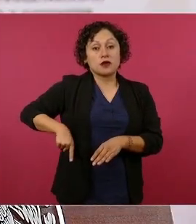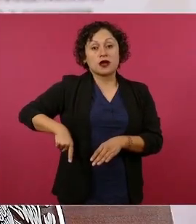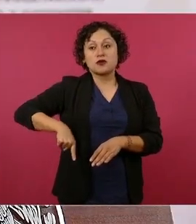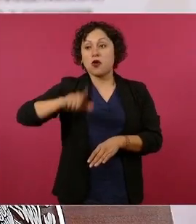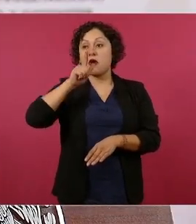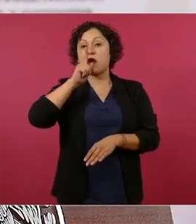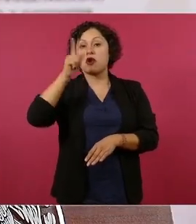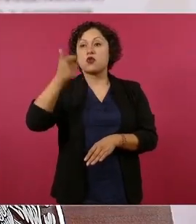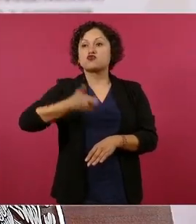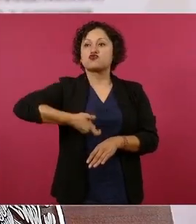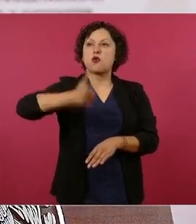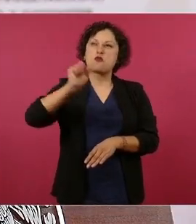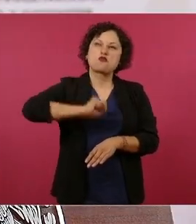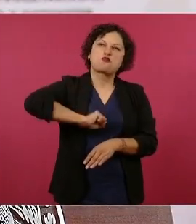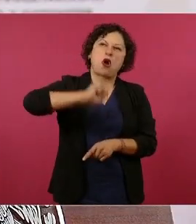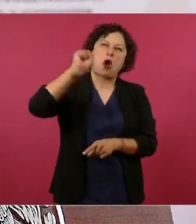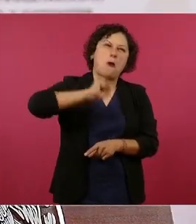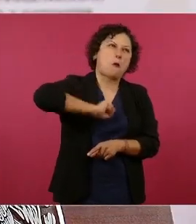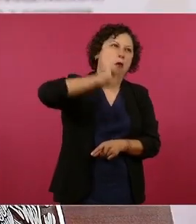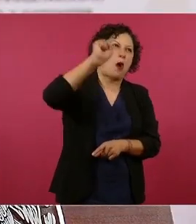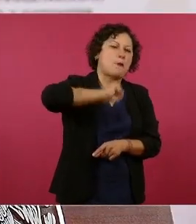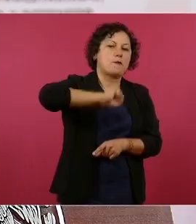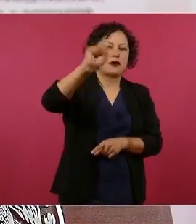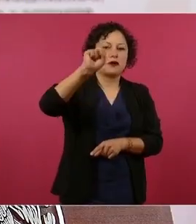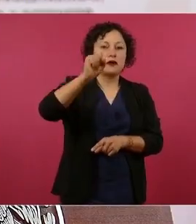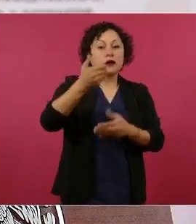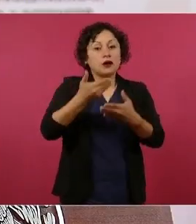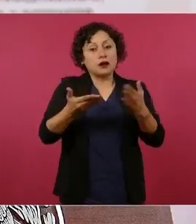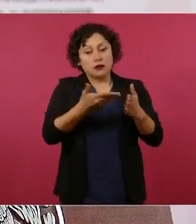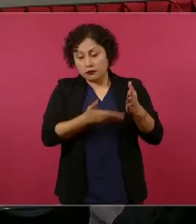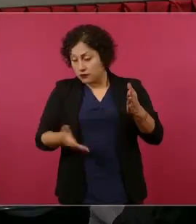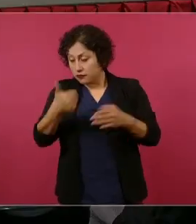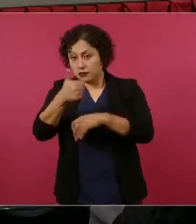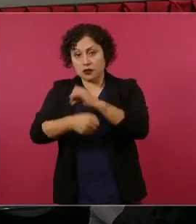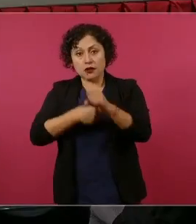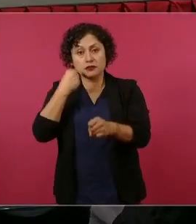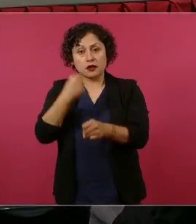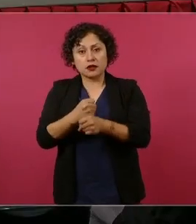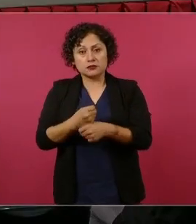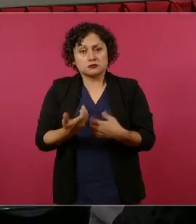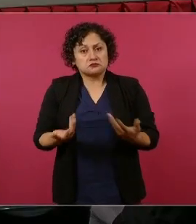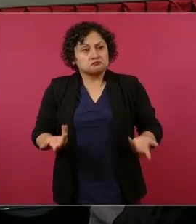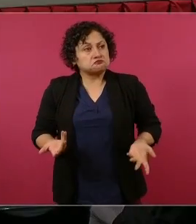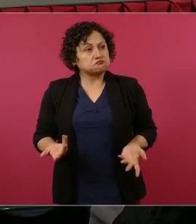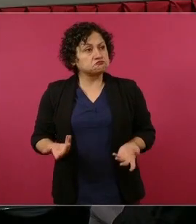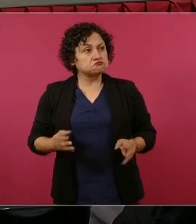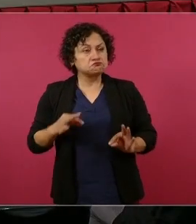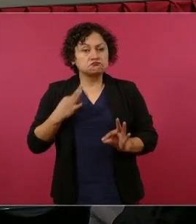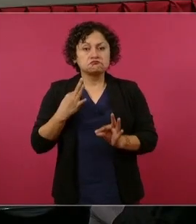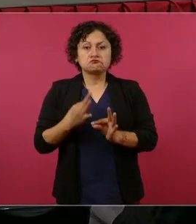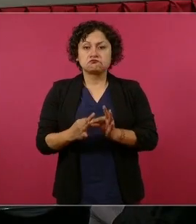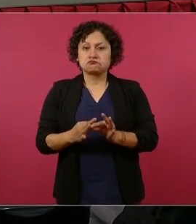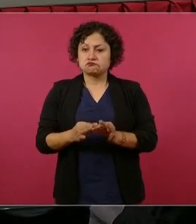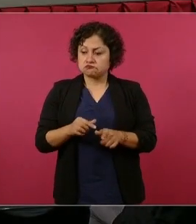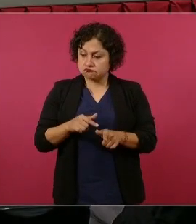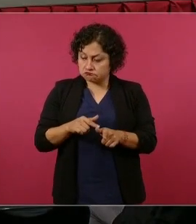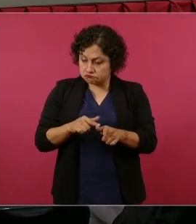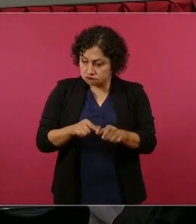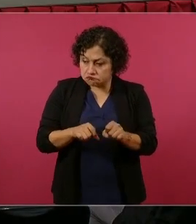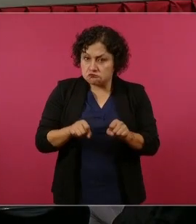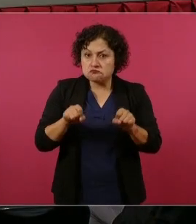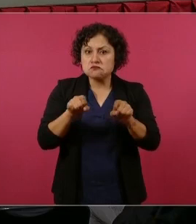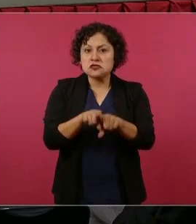un beneficio fundamental para el país y es algo que yo reconozco el día de hoy al estar por entregar